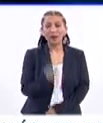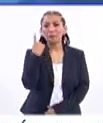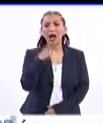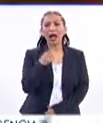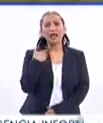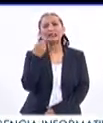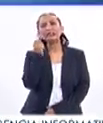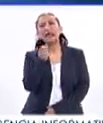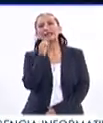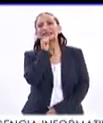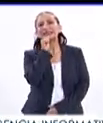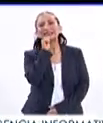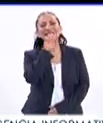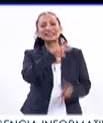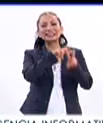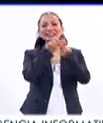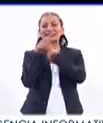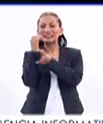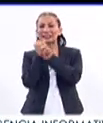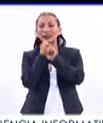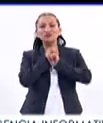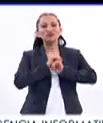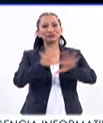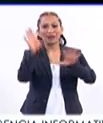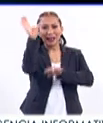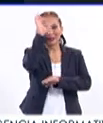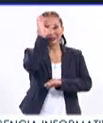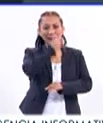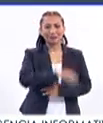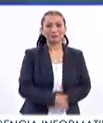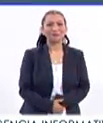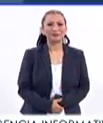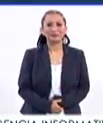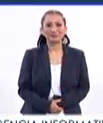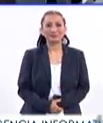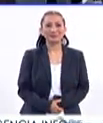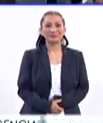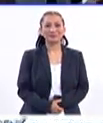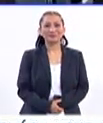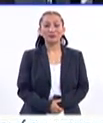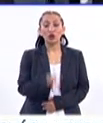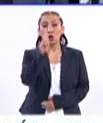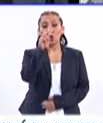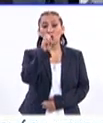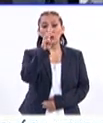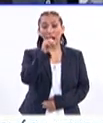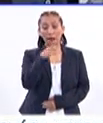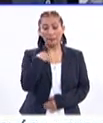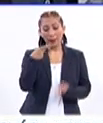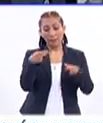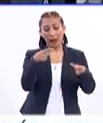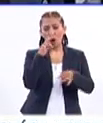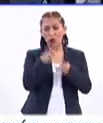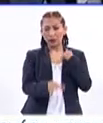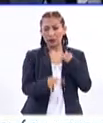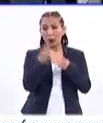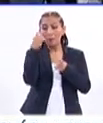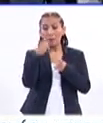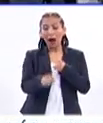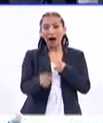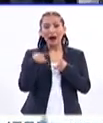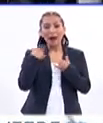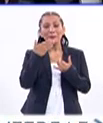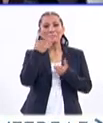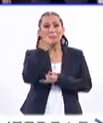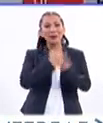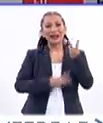para acercarnos a la astronomía y la divulgación científica. La UNAM alista los últimos detalles para